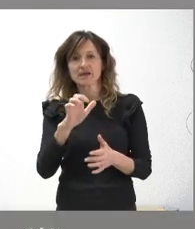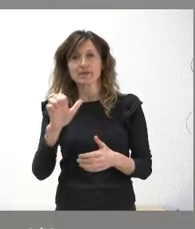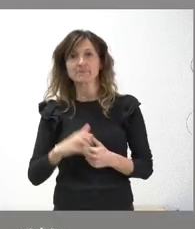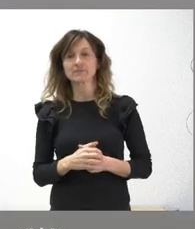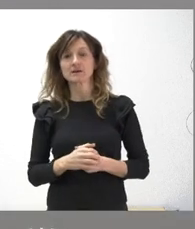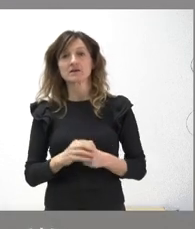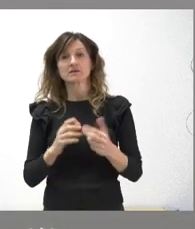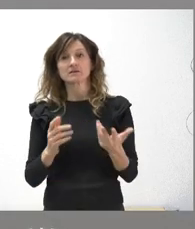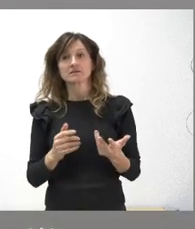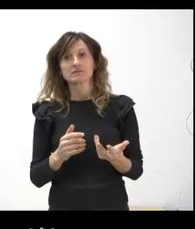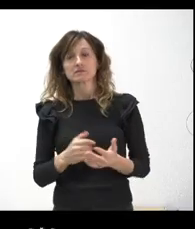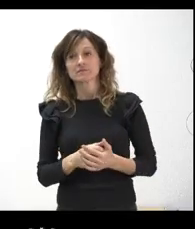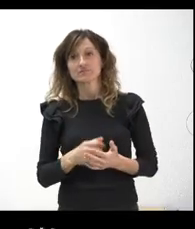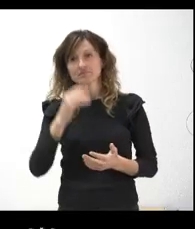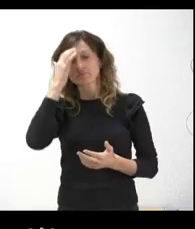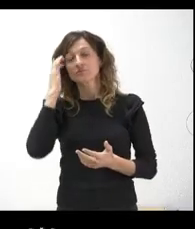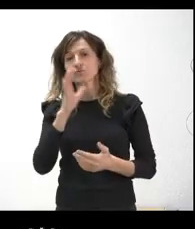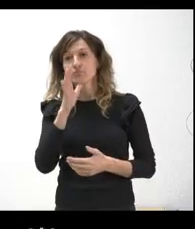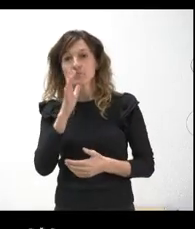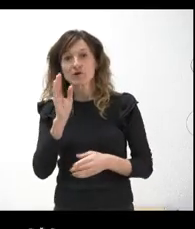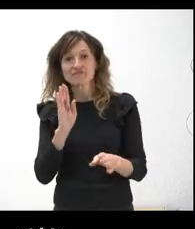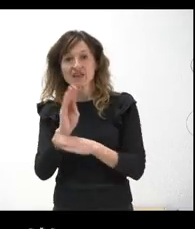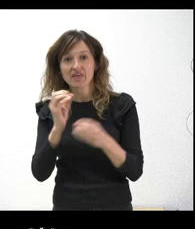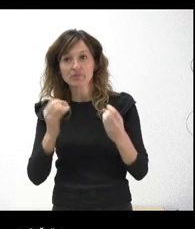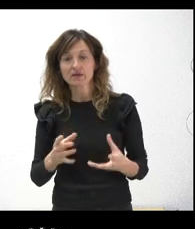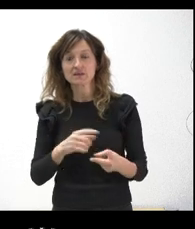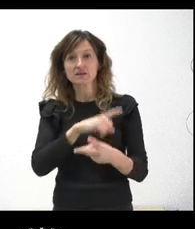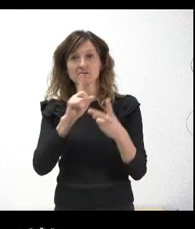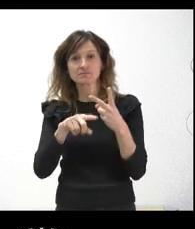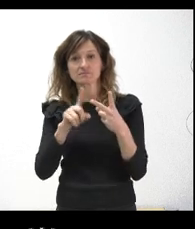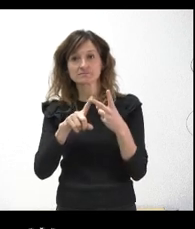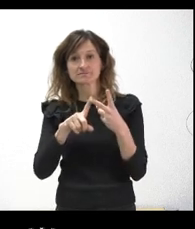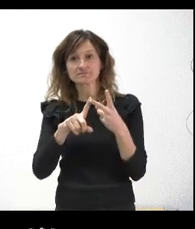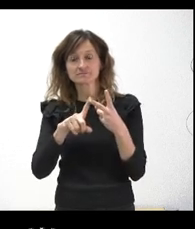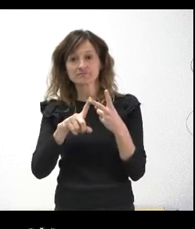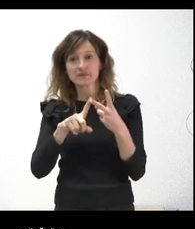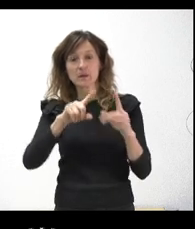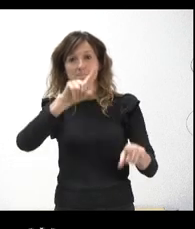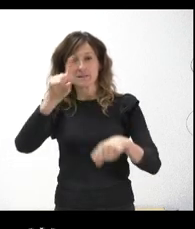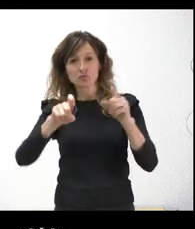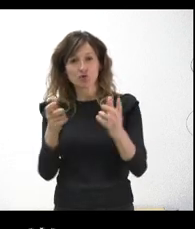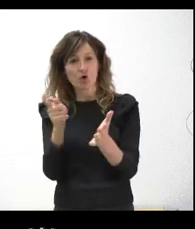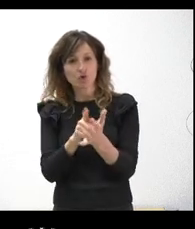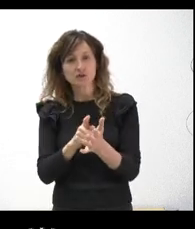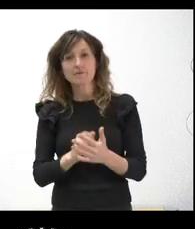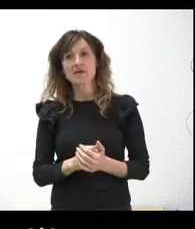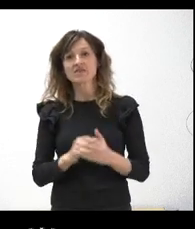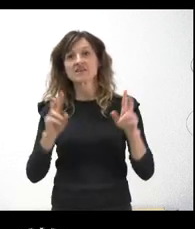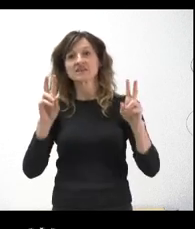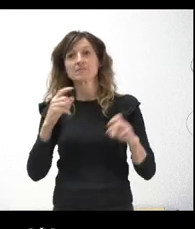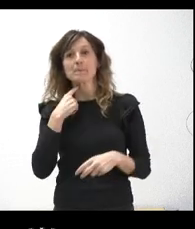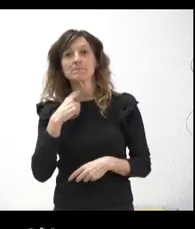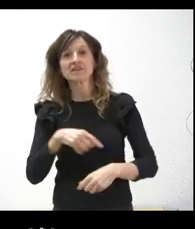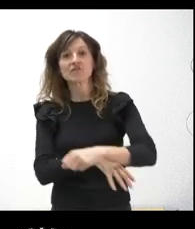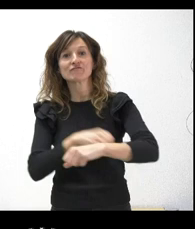responderíamos premisa de que estuviera de que estuviera bien financiada y por otra parte Le pregunto también sobre la la pérdida de estos